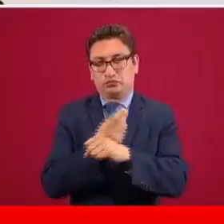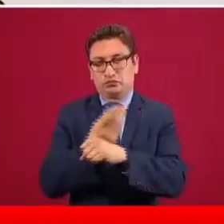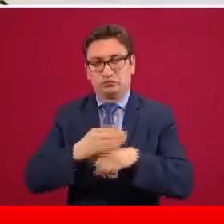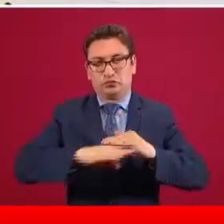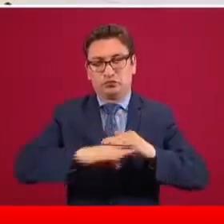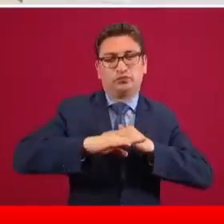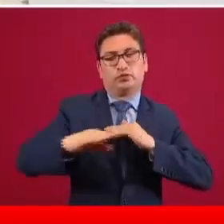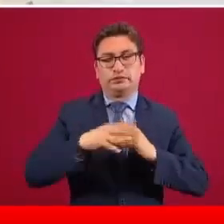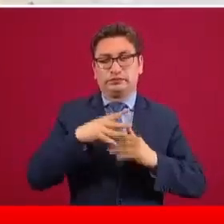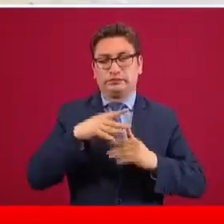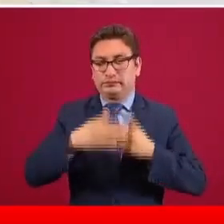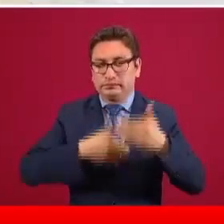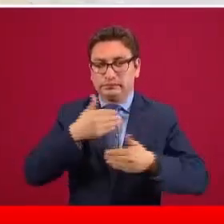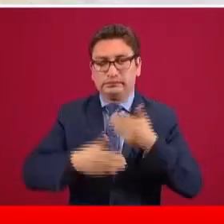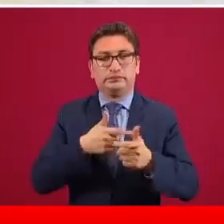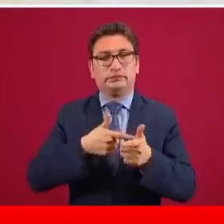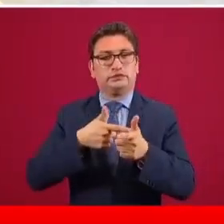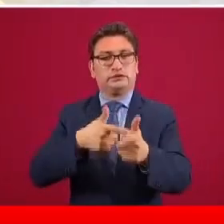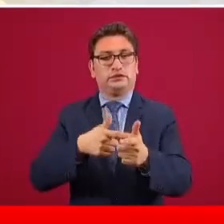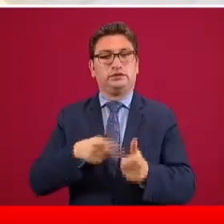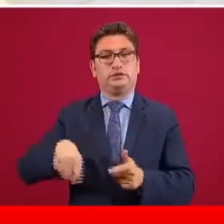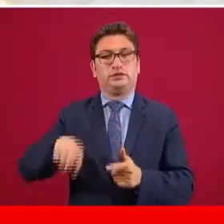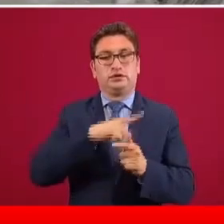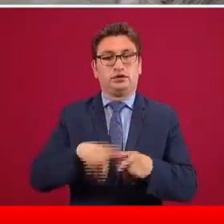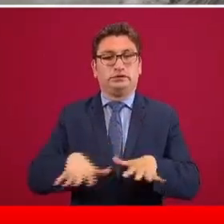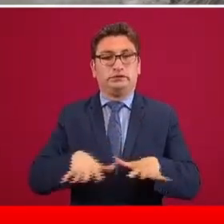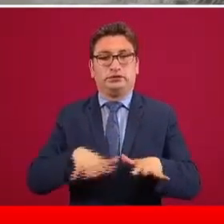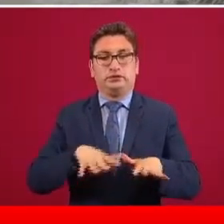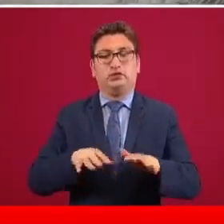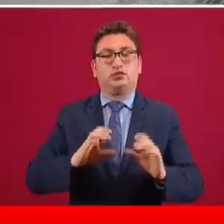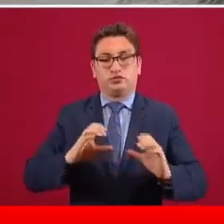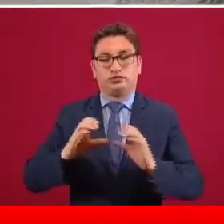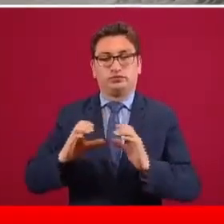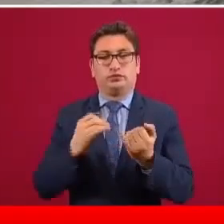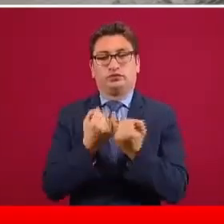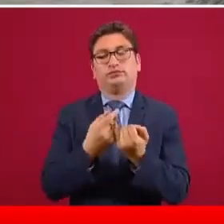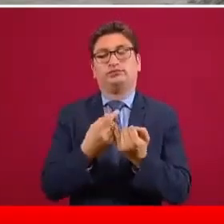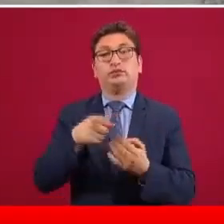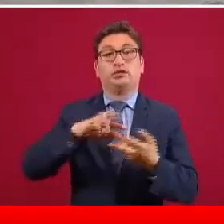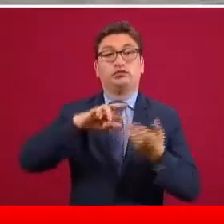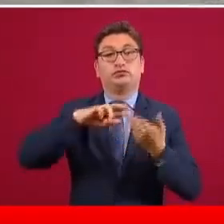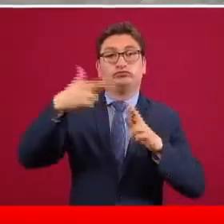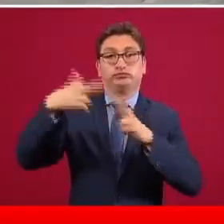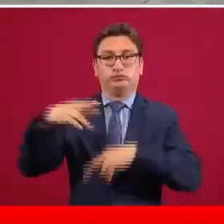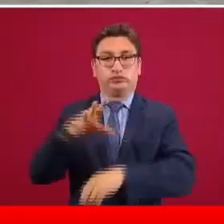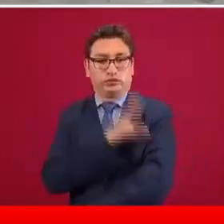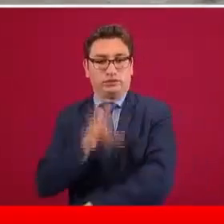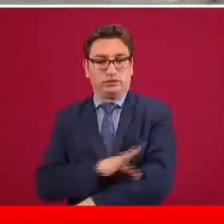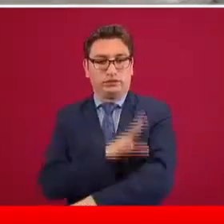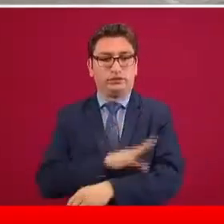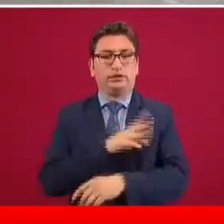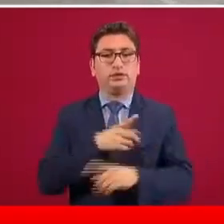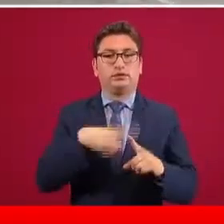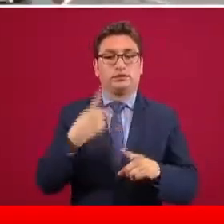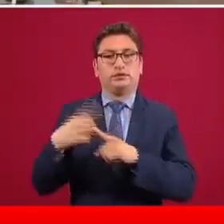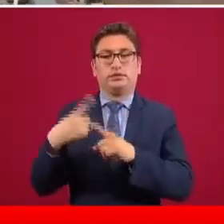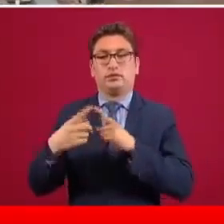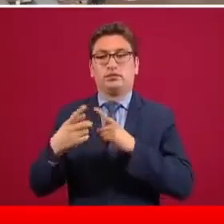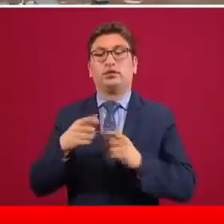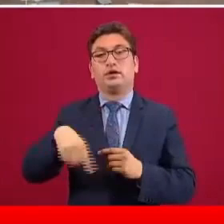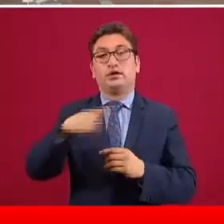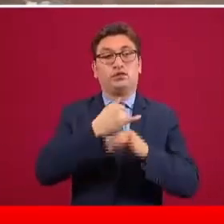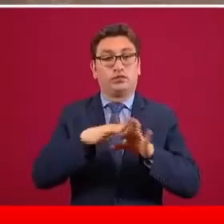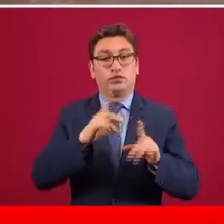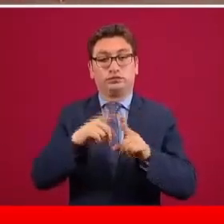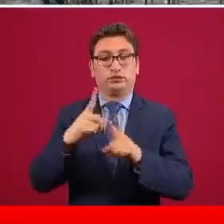final y se continúan instalando aisladores sísmicos. En las redes eléctricas y red de voz y datos, se llevaron a cabo trabajos